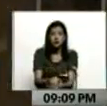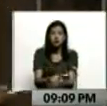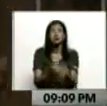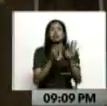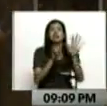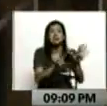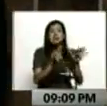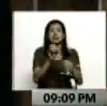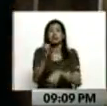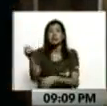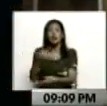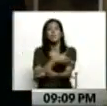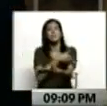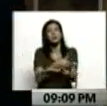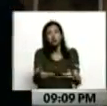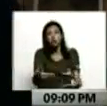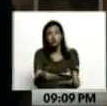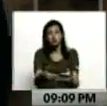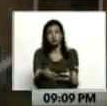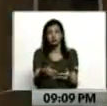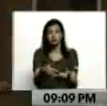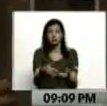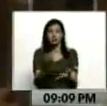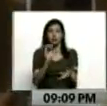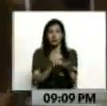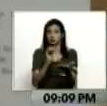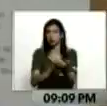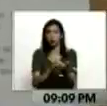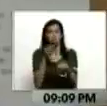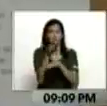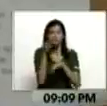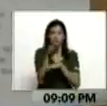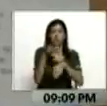millones de consultas 700 millones de